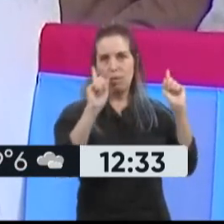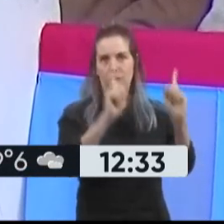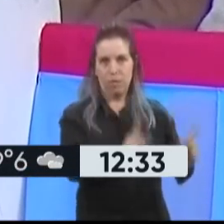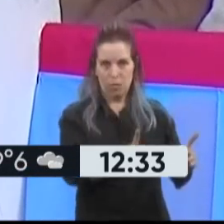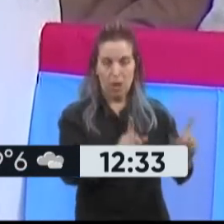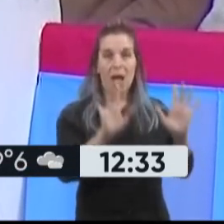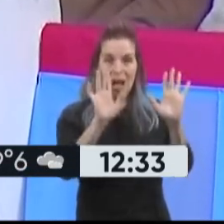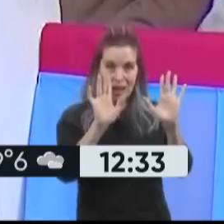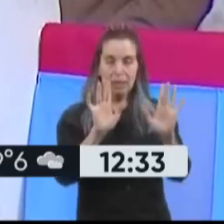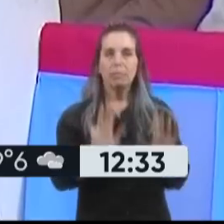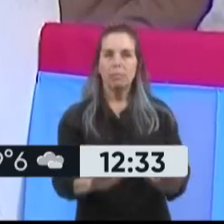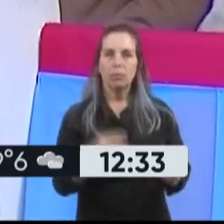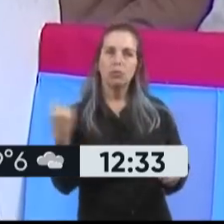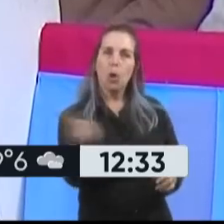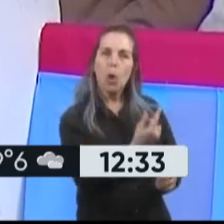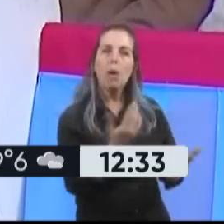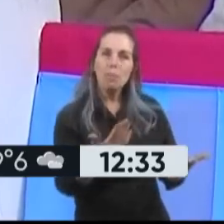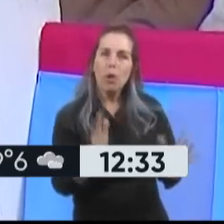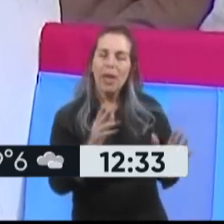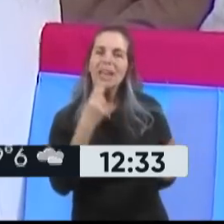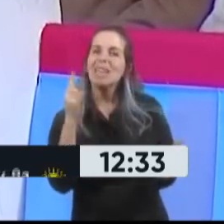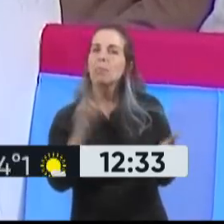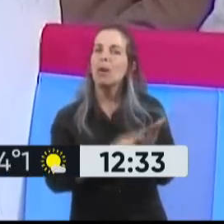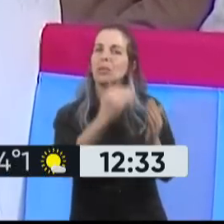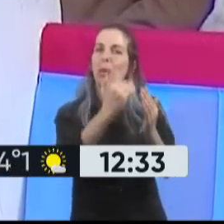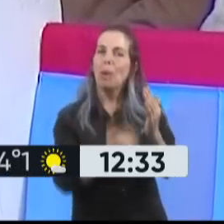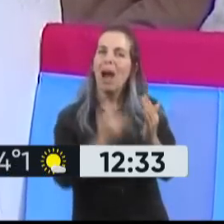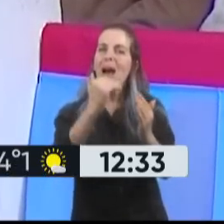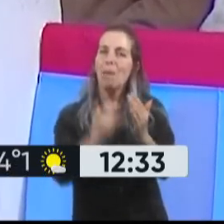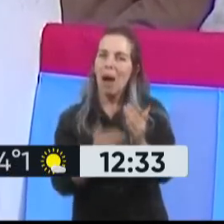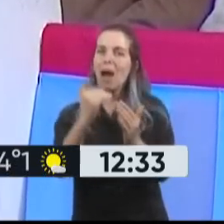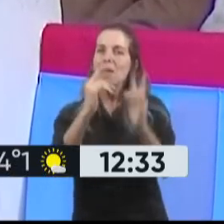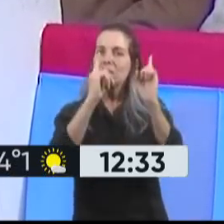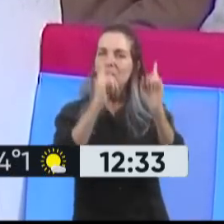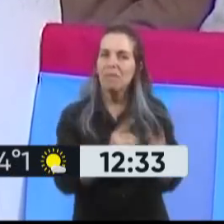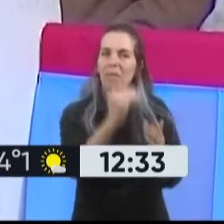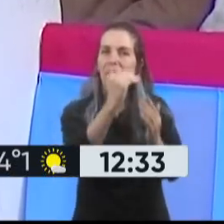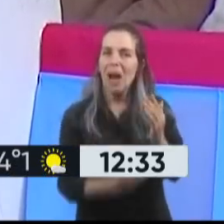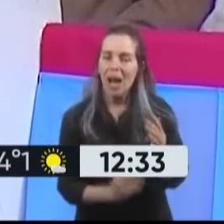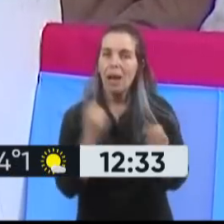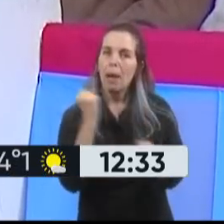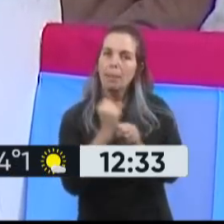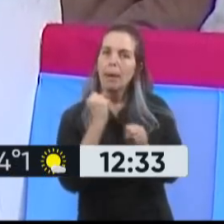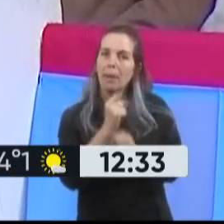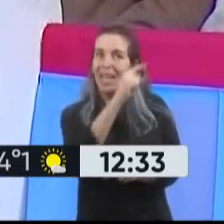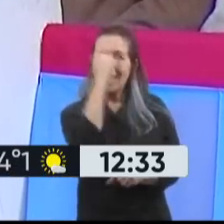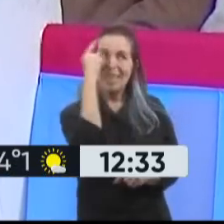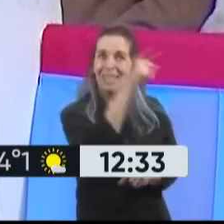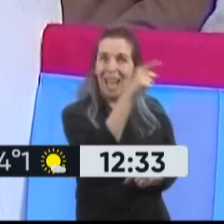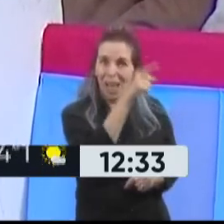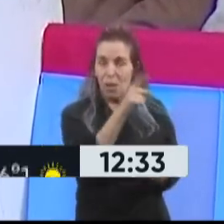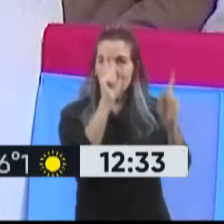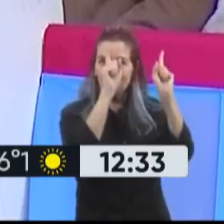públicas y nos va a permitir seguir bajando los impuestos. Vamos a trabajar para que el Estado no vuelva a pesar más